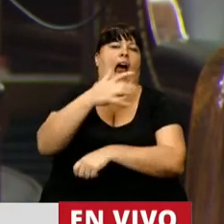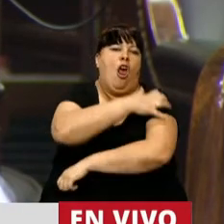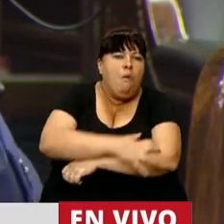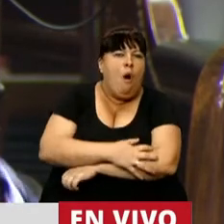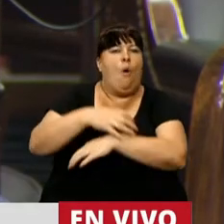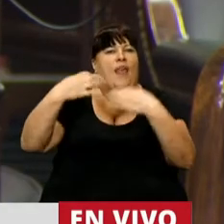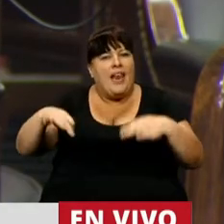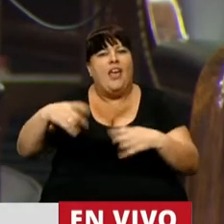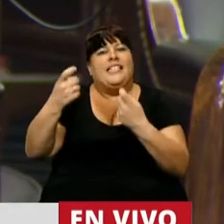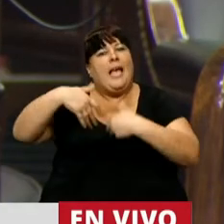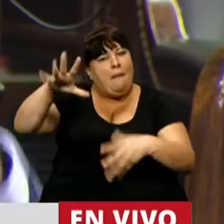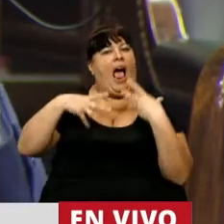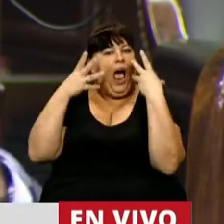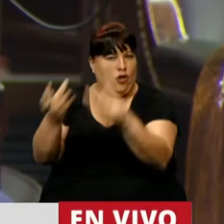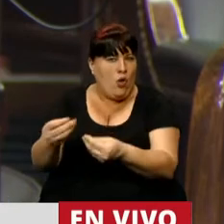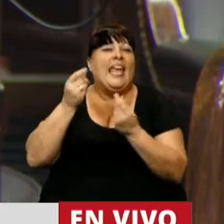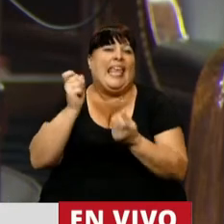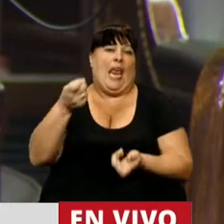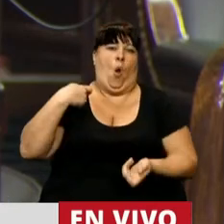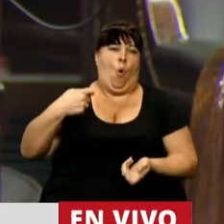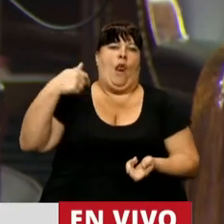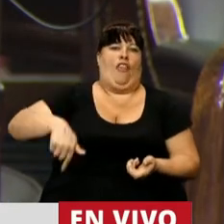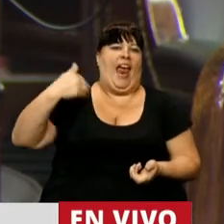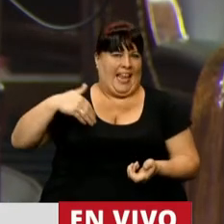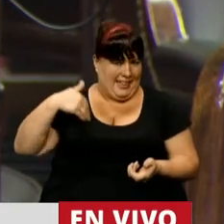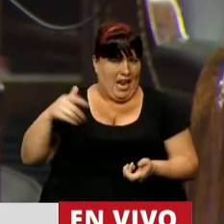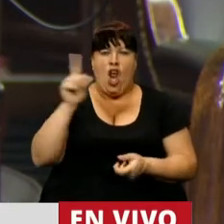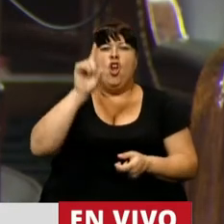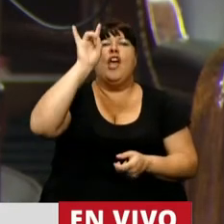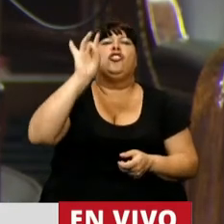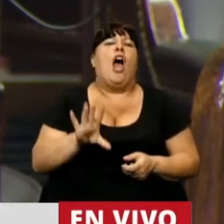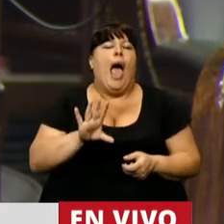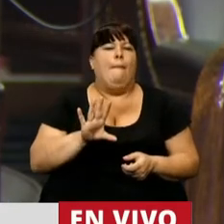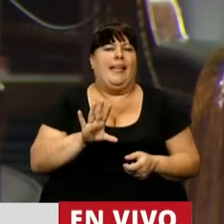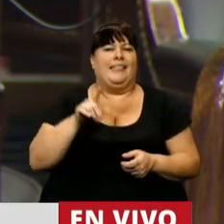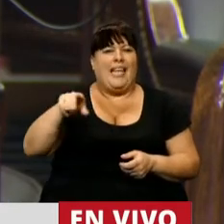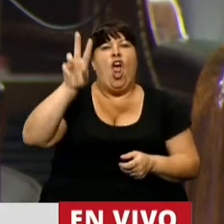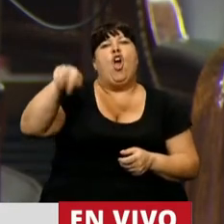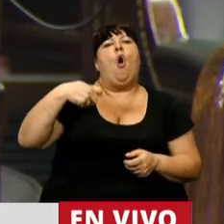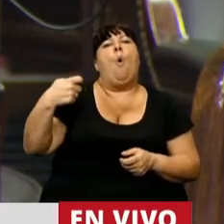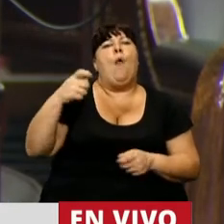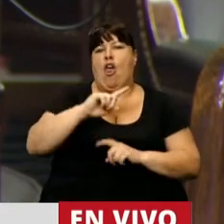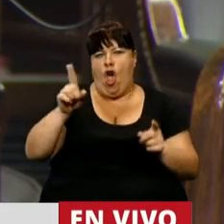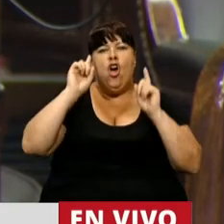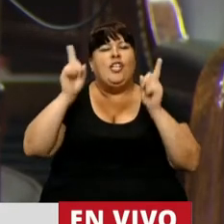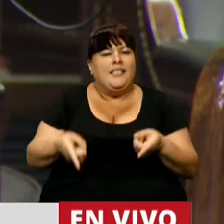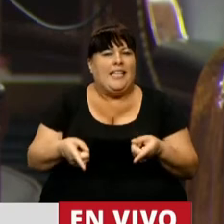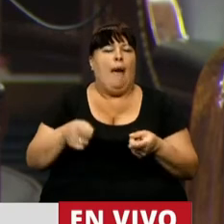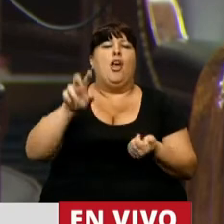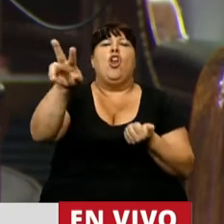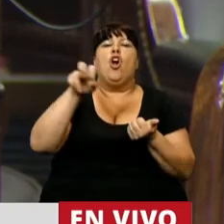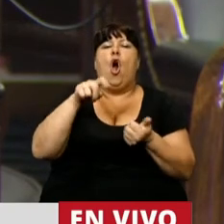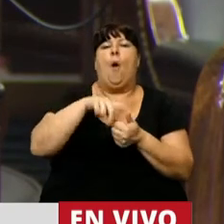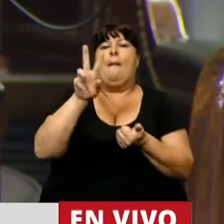tienen y a los que más lo necesitan, que son los jubilados en la Argentina, que no son solamente los que cobran sus jubilaciones, sino que son los que